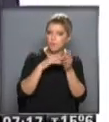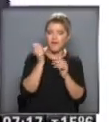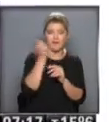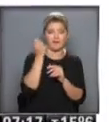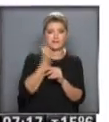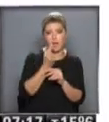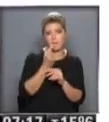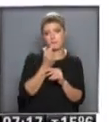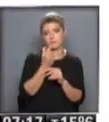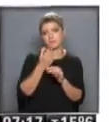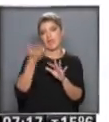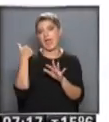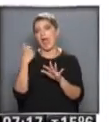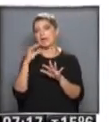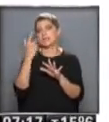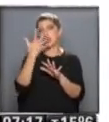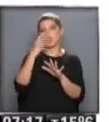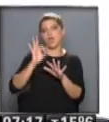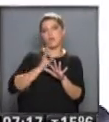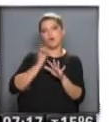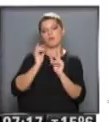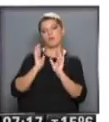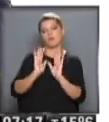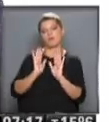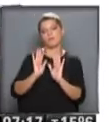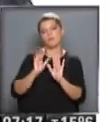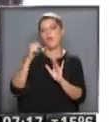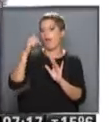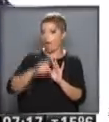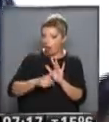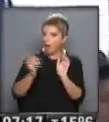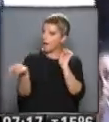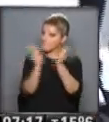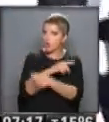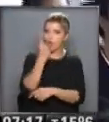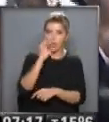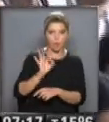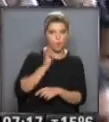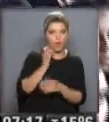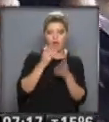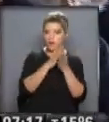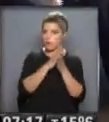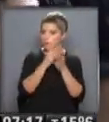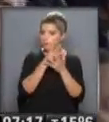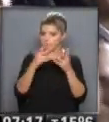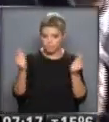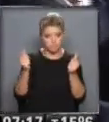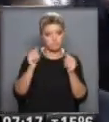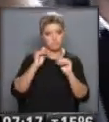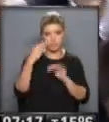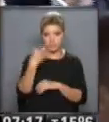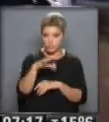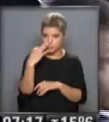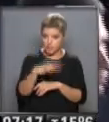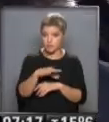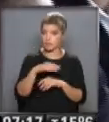5 años, ahora aproximadamente en un plazo de 2 años se va a poder llegar a este día, como en este caso, en el cual los